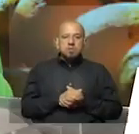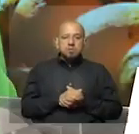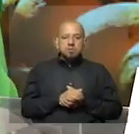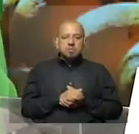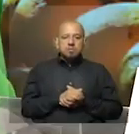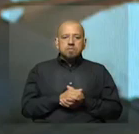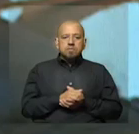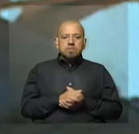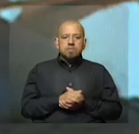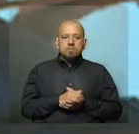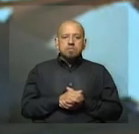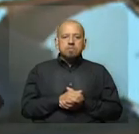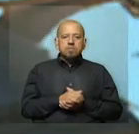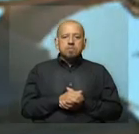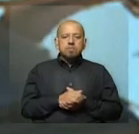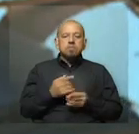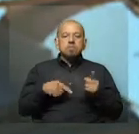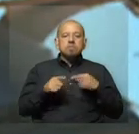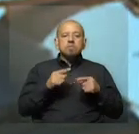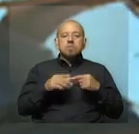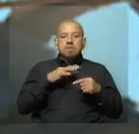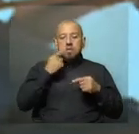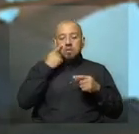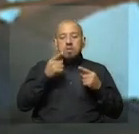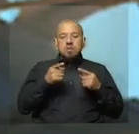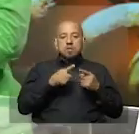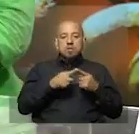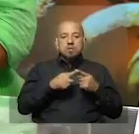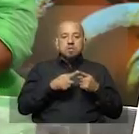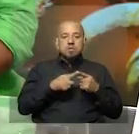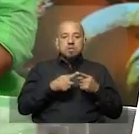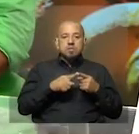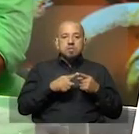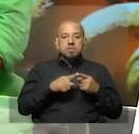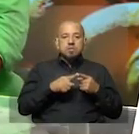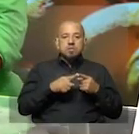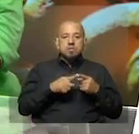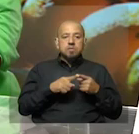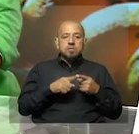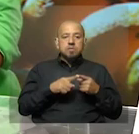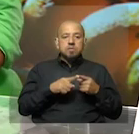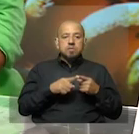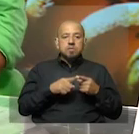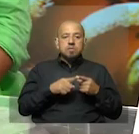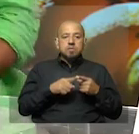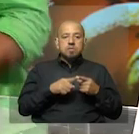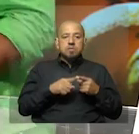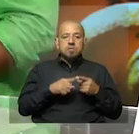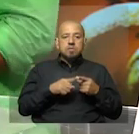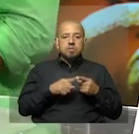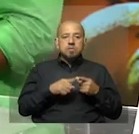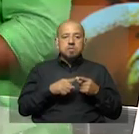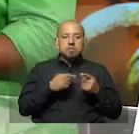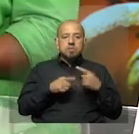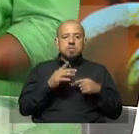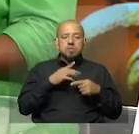dale, dale, dale. No, que decía que es buenísimo eso de la canasta. Recién la estábamos viendo en pantalla, que estaba como... ¿verdad? A ver, la podemos repetir así, repasamos mientras. Me fascina